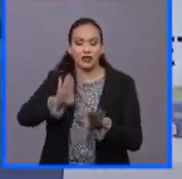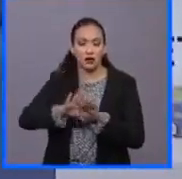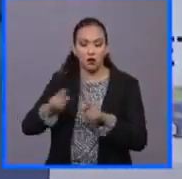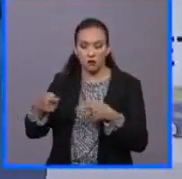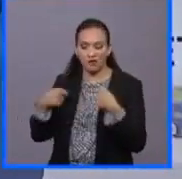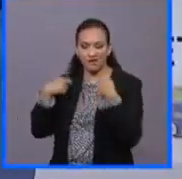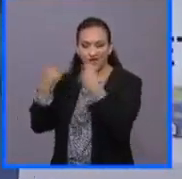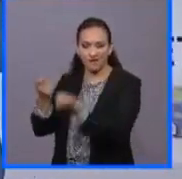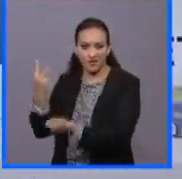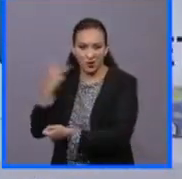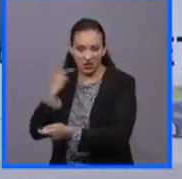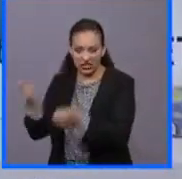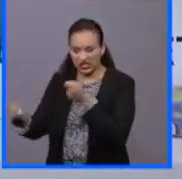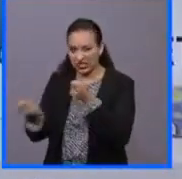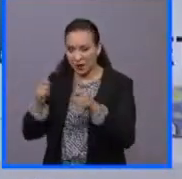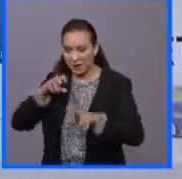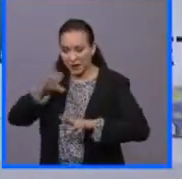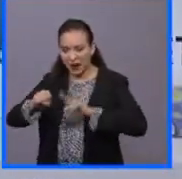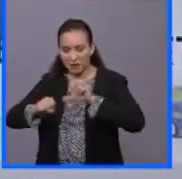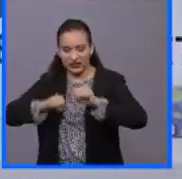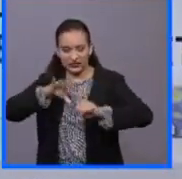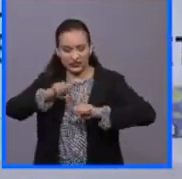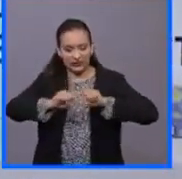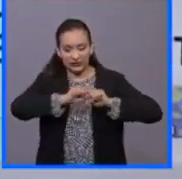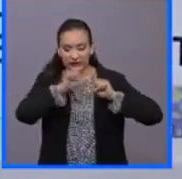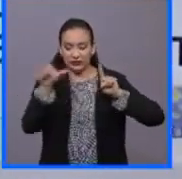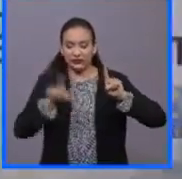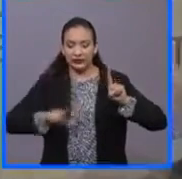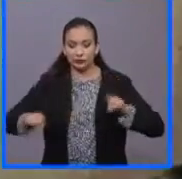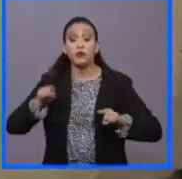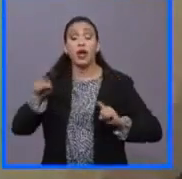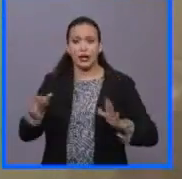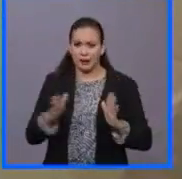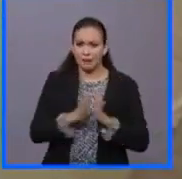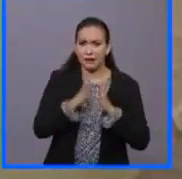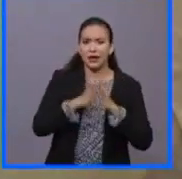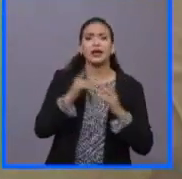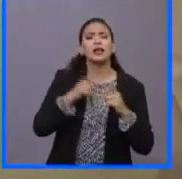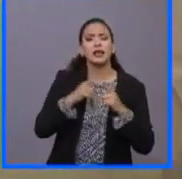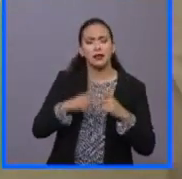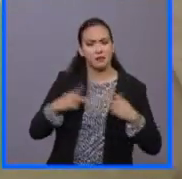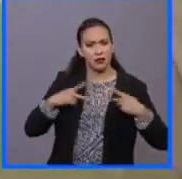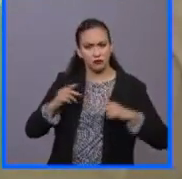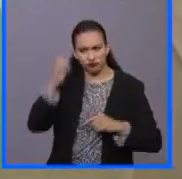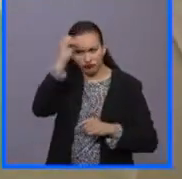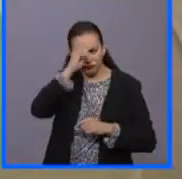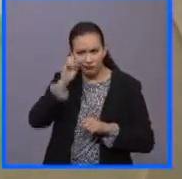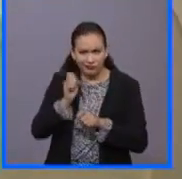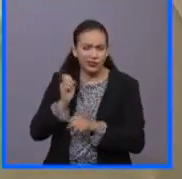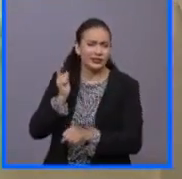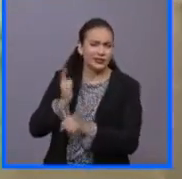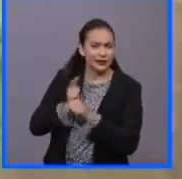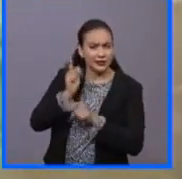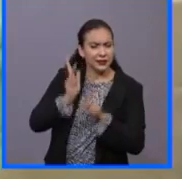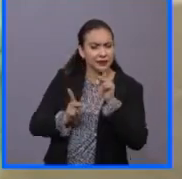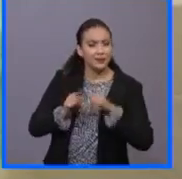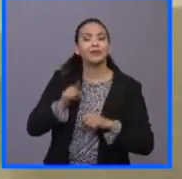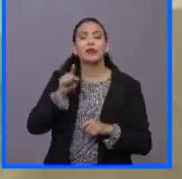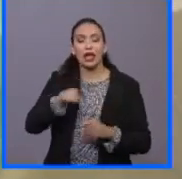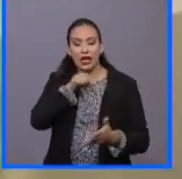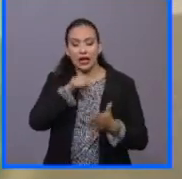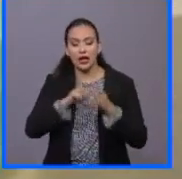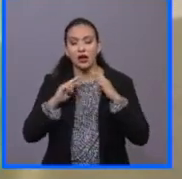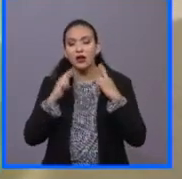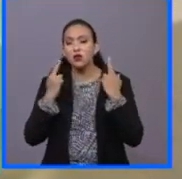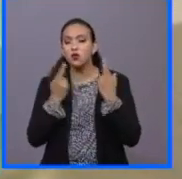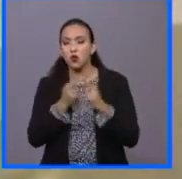México, alertaron durante un conversatorio en el que participaron exconsejeros electorales. En el encuentro convocado por